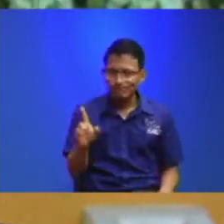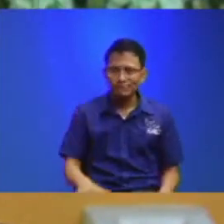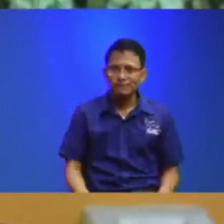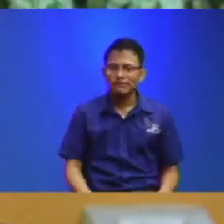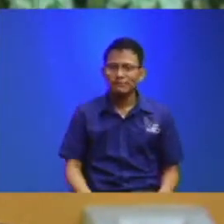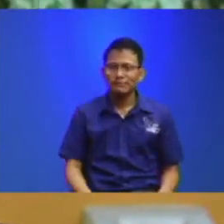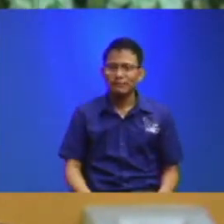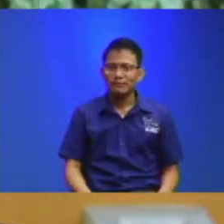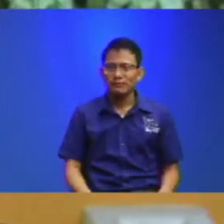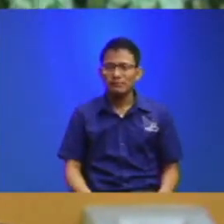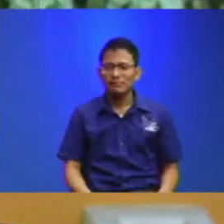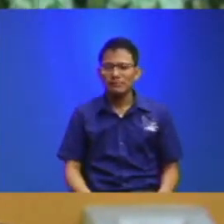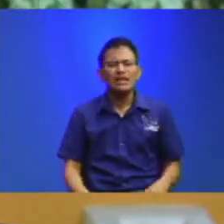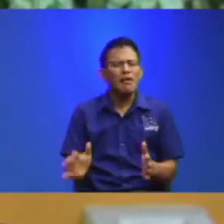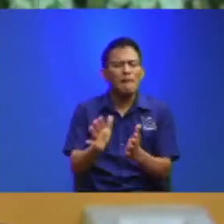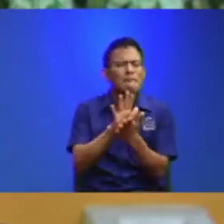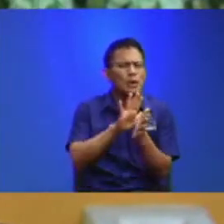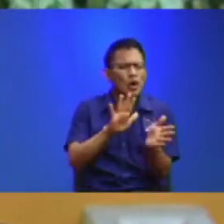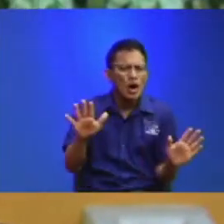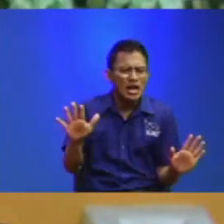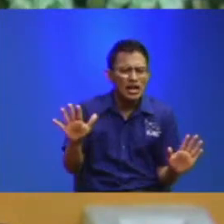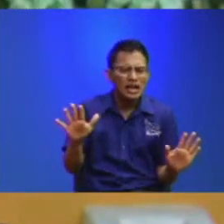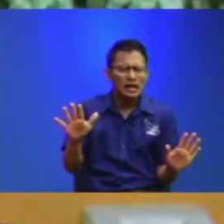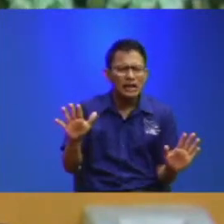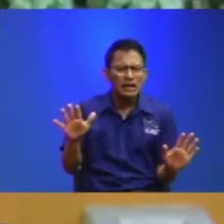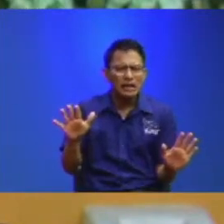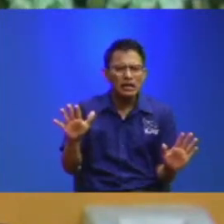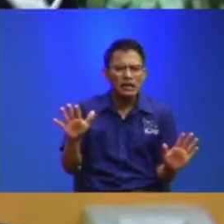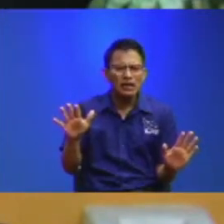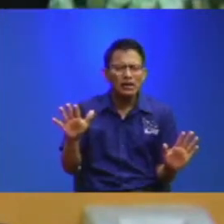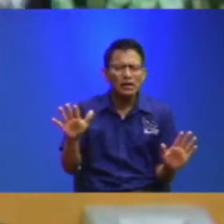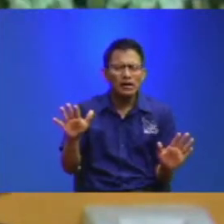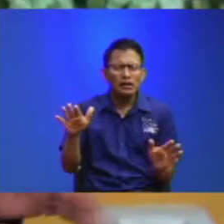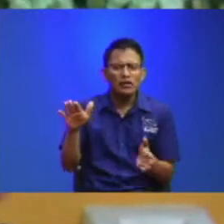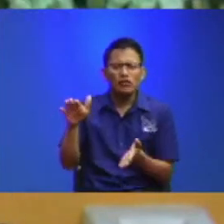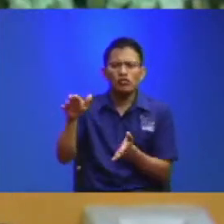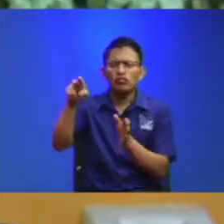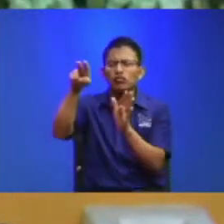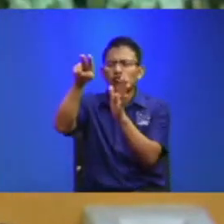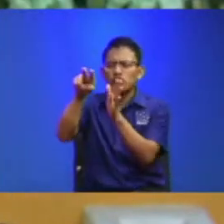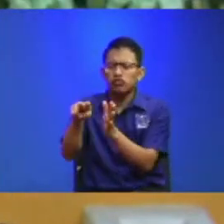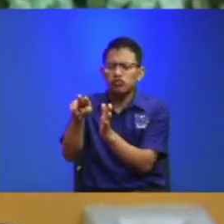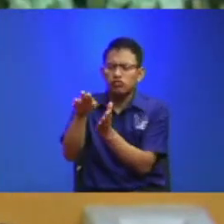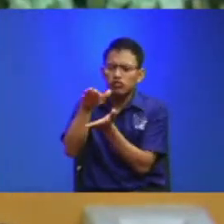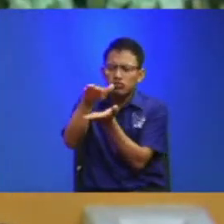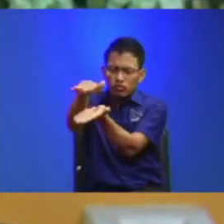No estoy hablando de morir así de que lo entierran a uno, le dan al cementerio y etcétera. No.